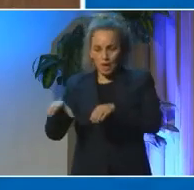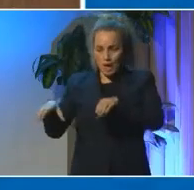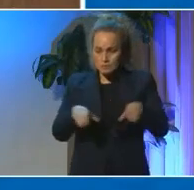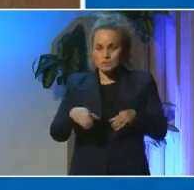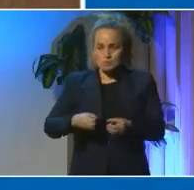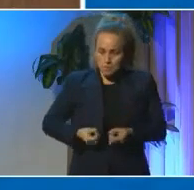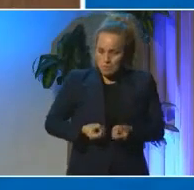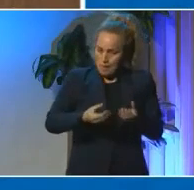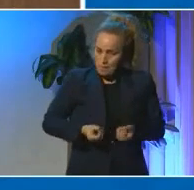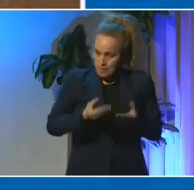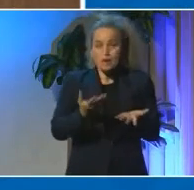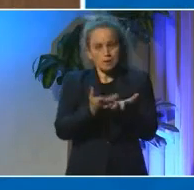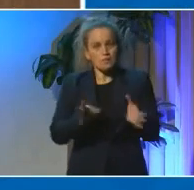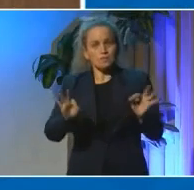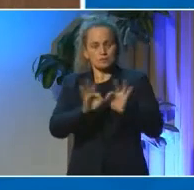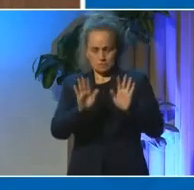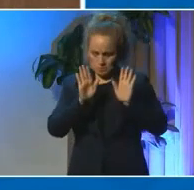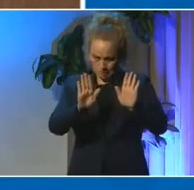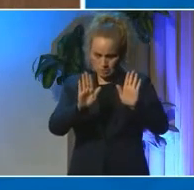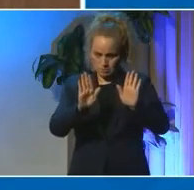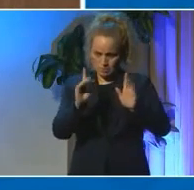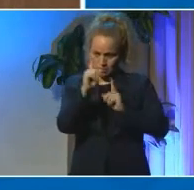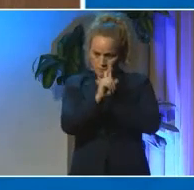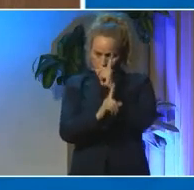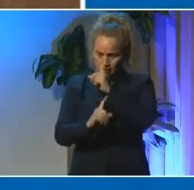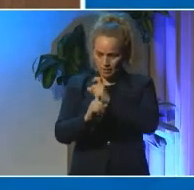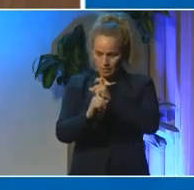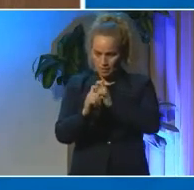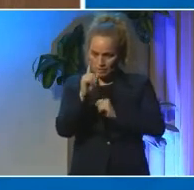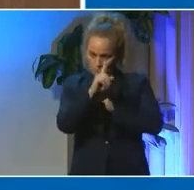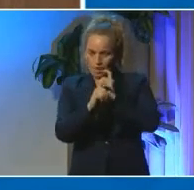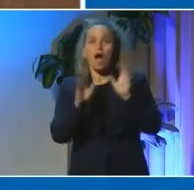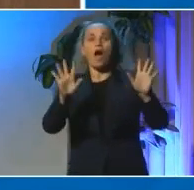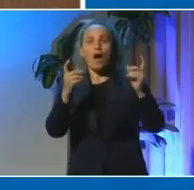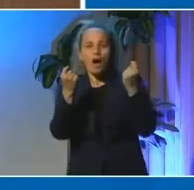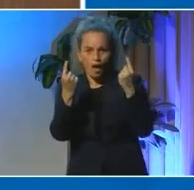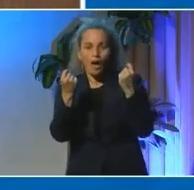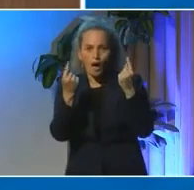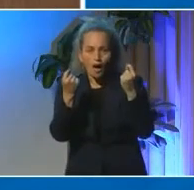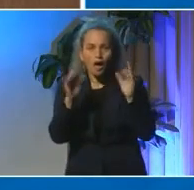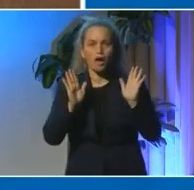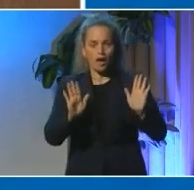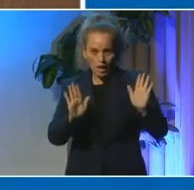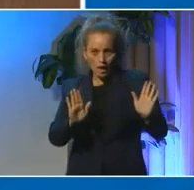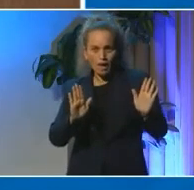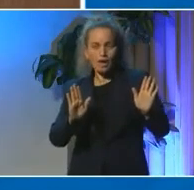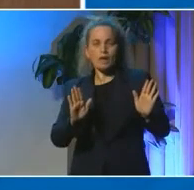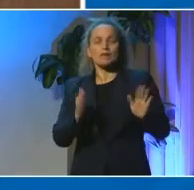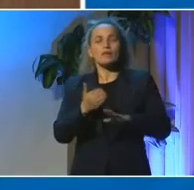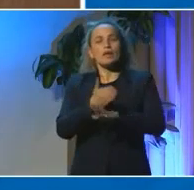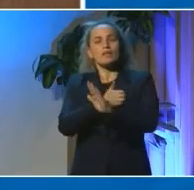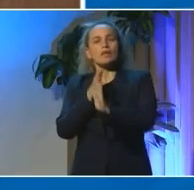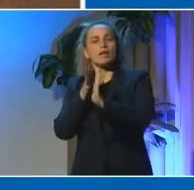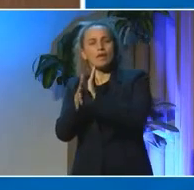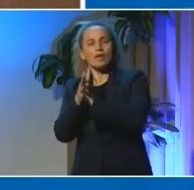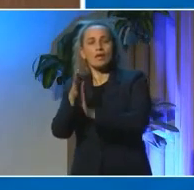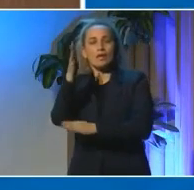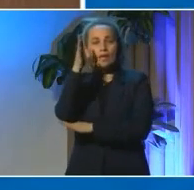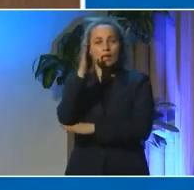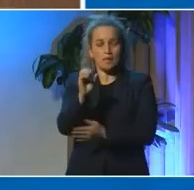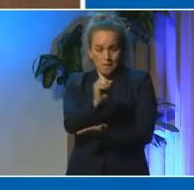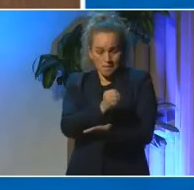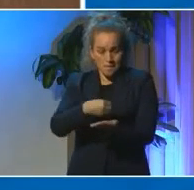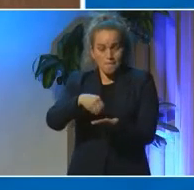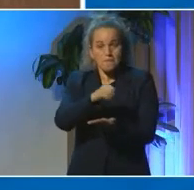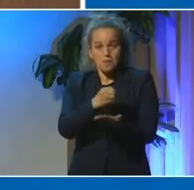entonces seamos paremos un momento y repensemos para entender que esa mimética que nos que nos contaba ahorita en el panel de de biología